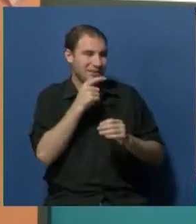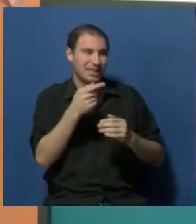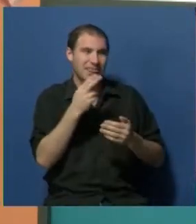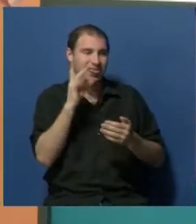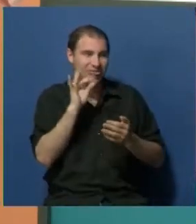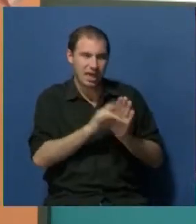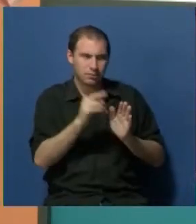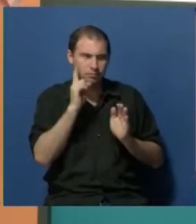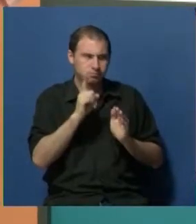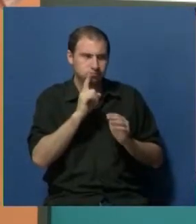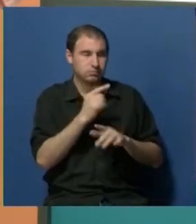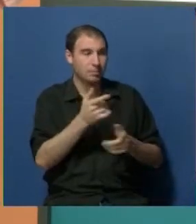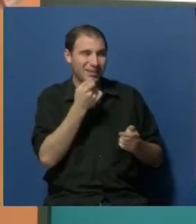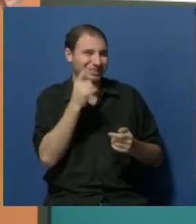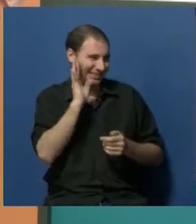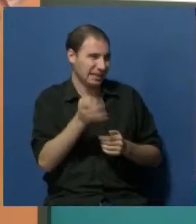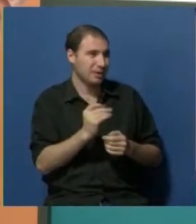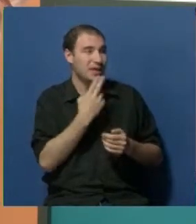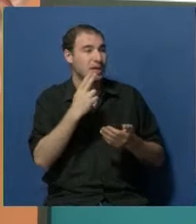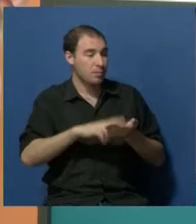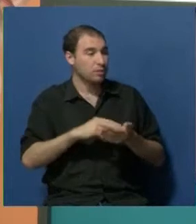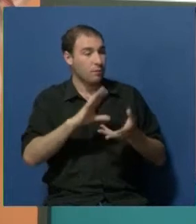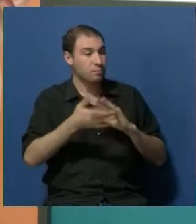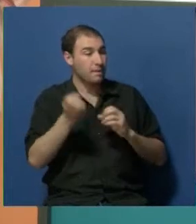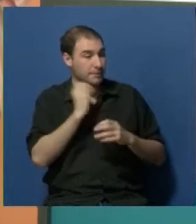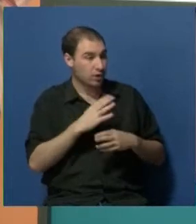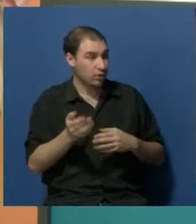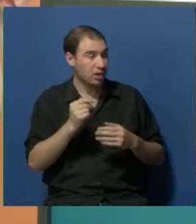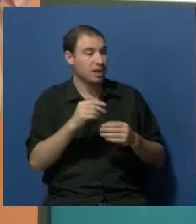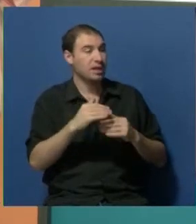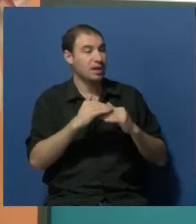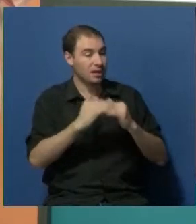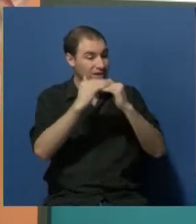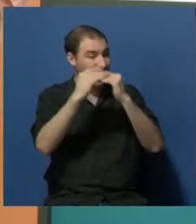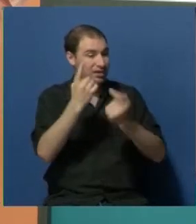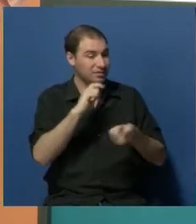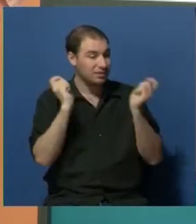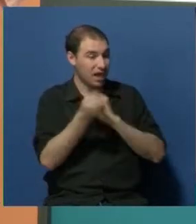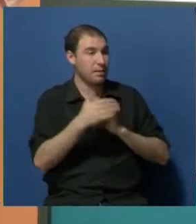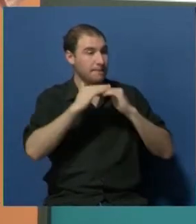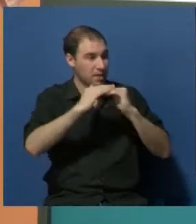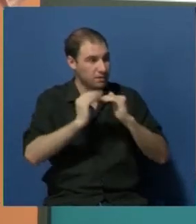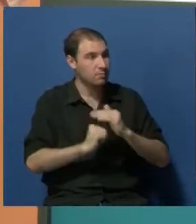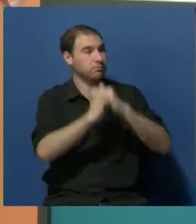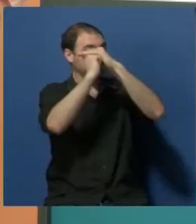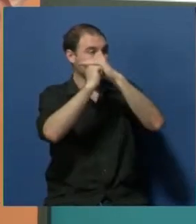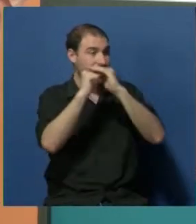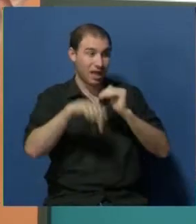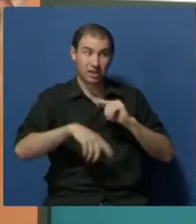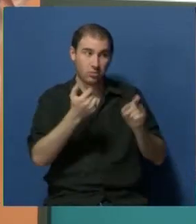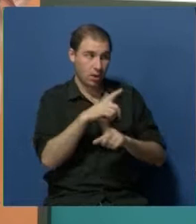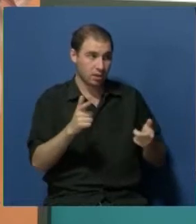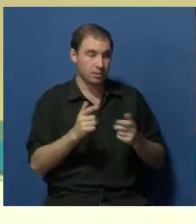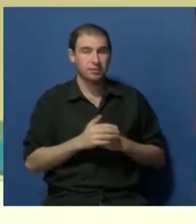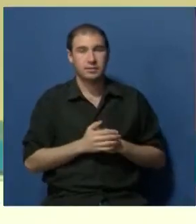inocente, digamos, porque se cae de maduro que para que el impuesto funcione de esta forma hay que actualizar las escalas y los mínimos no imponibles, cosa que no se ha hecho, como